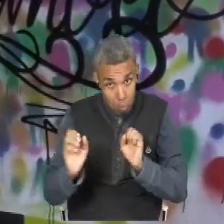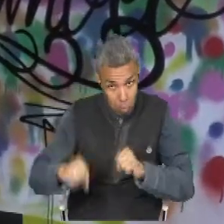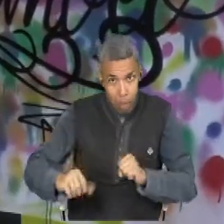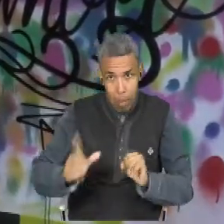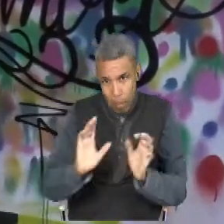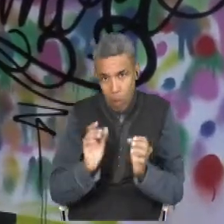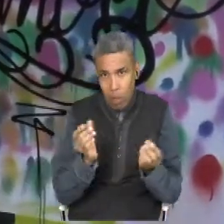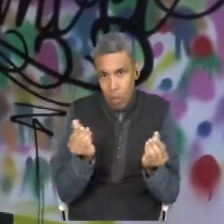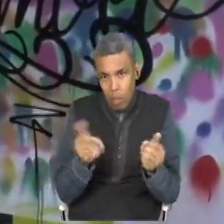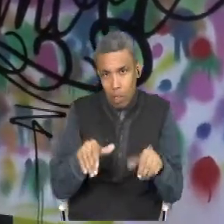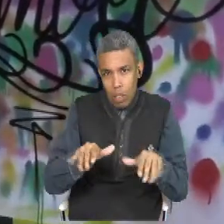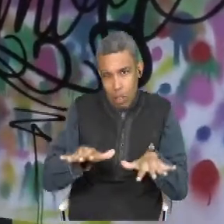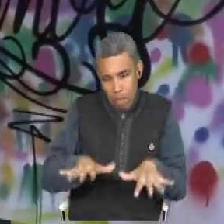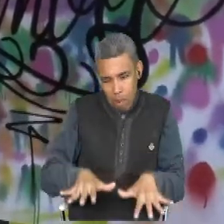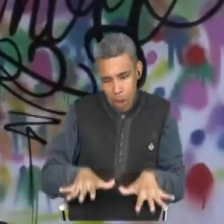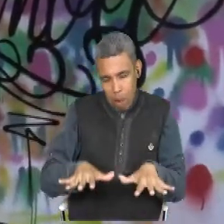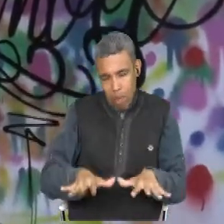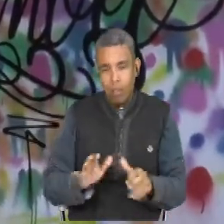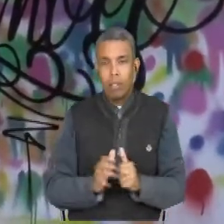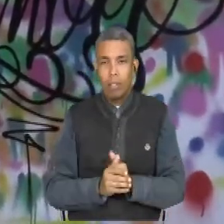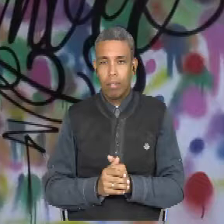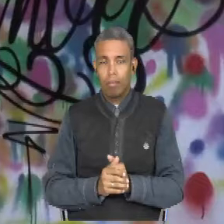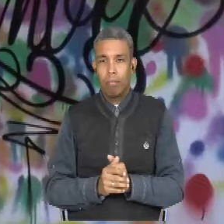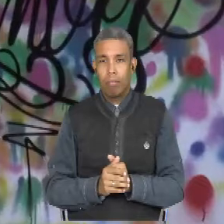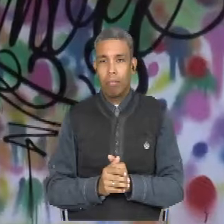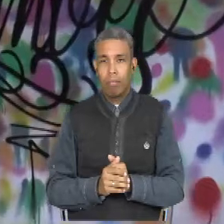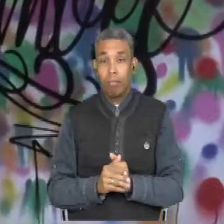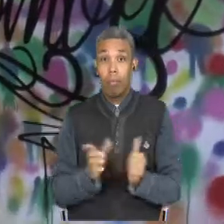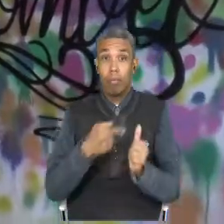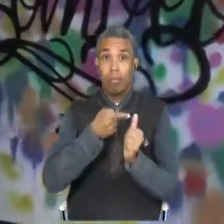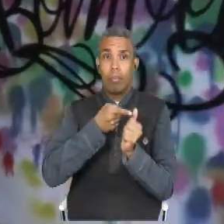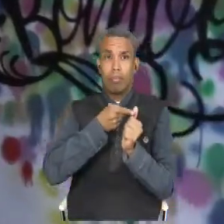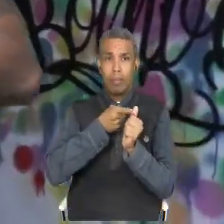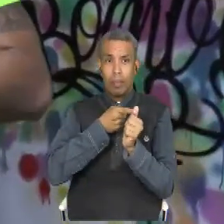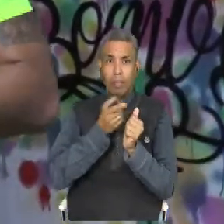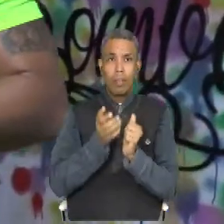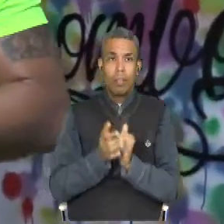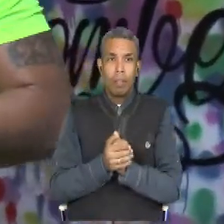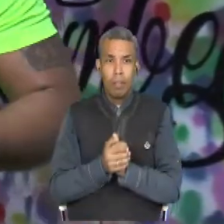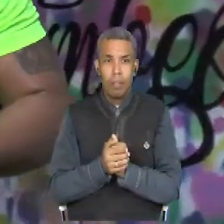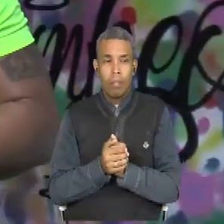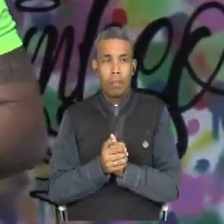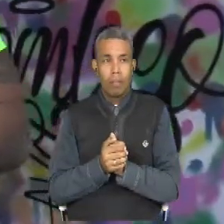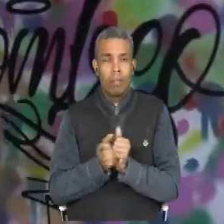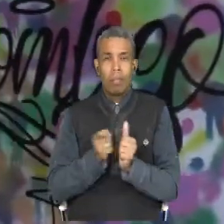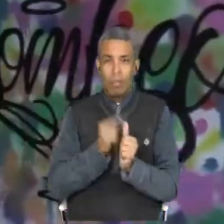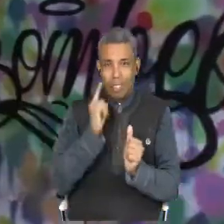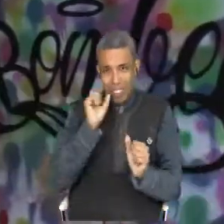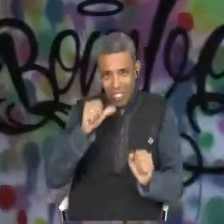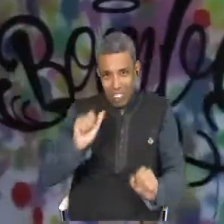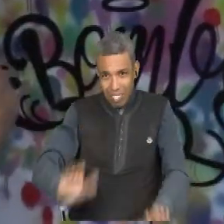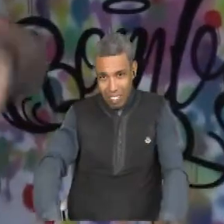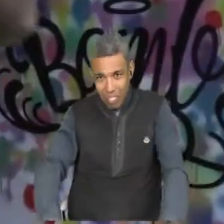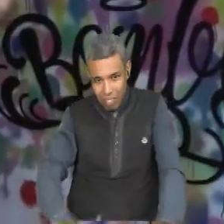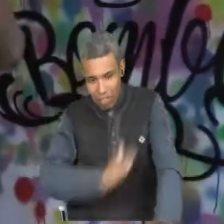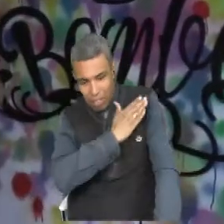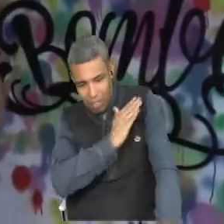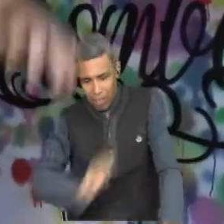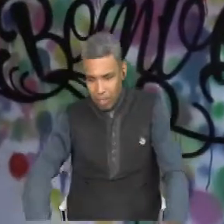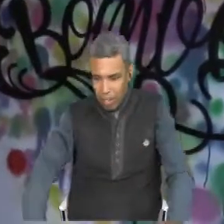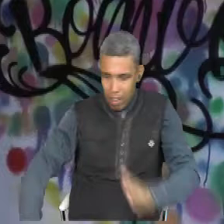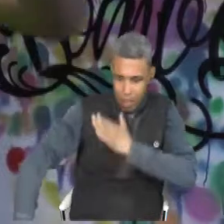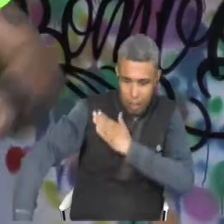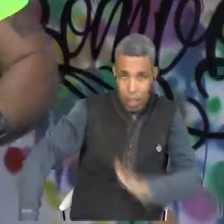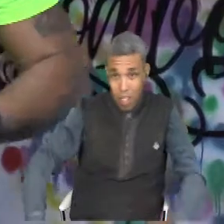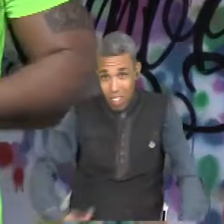Y arrancamos primero de menos a más. Entonces, como les dije, arrancamos primero con trabajo de core, que fue tocándose los hombros. Y después empezamos a subir la